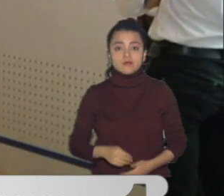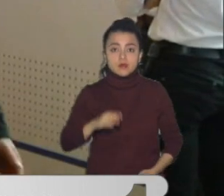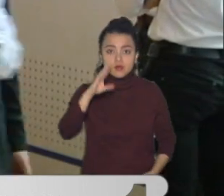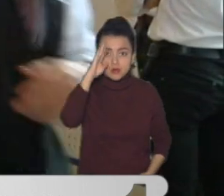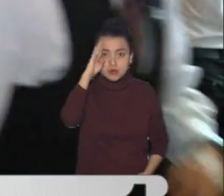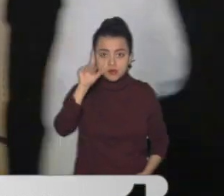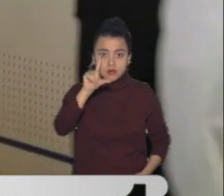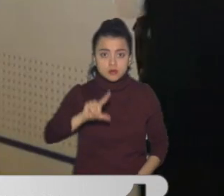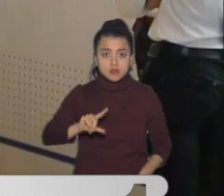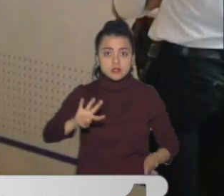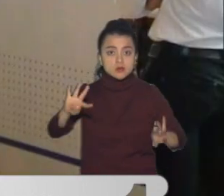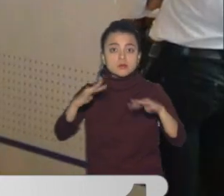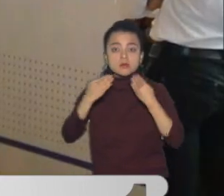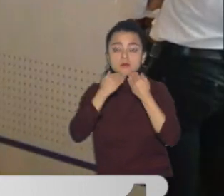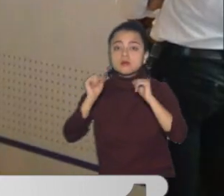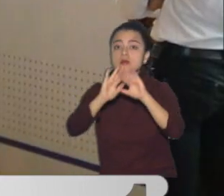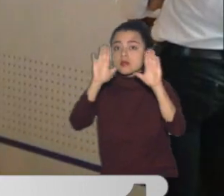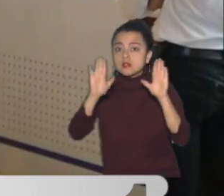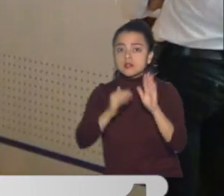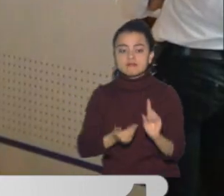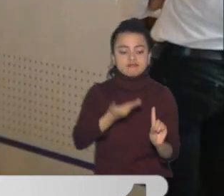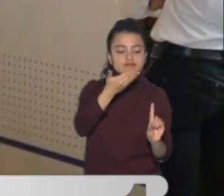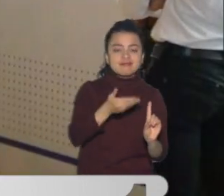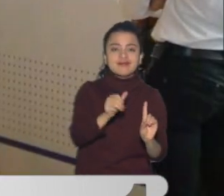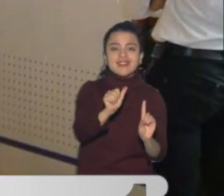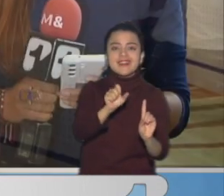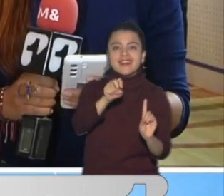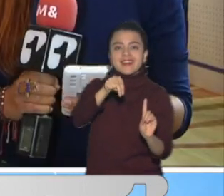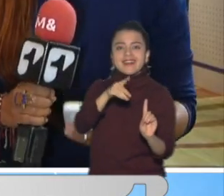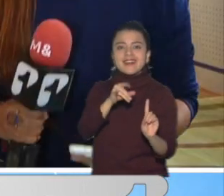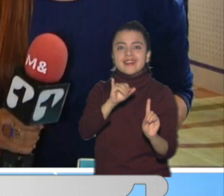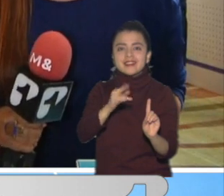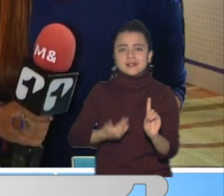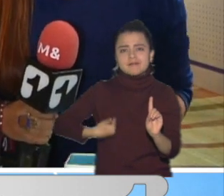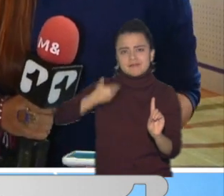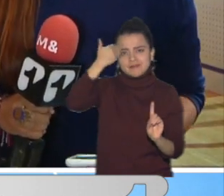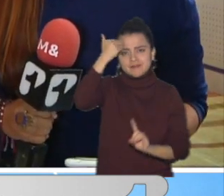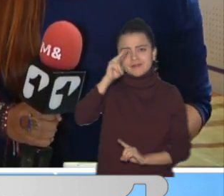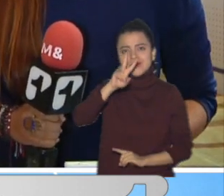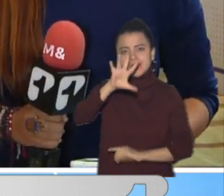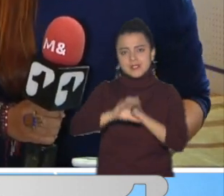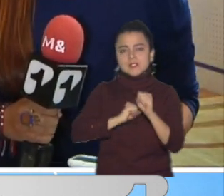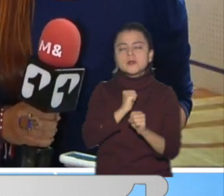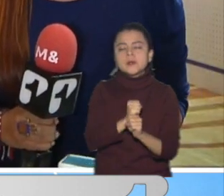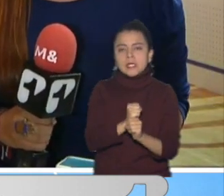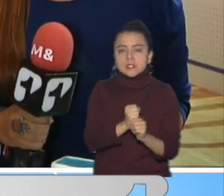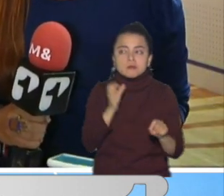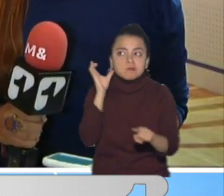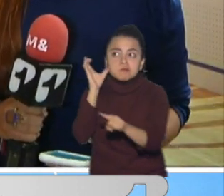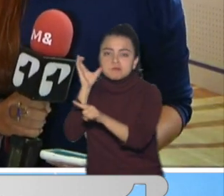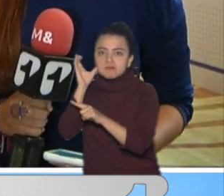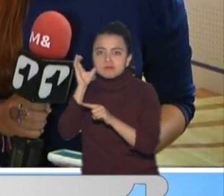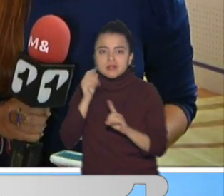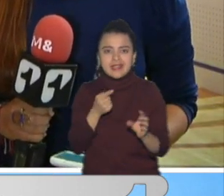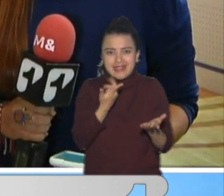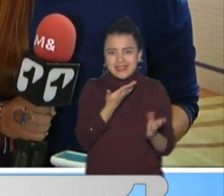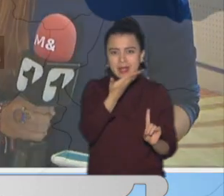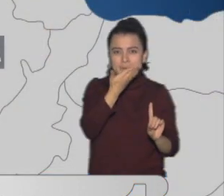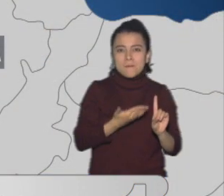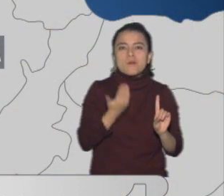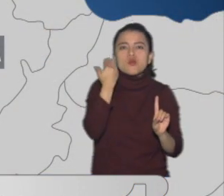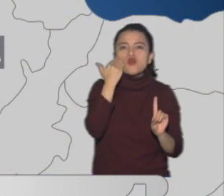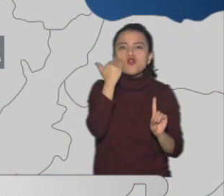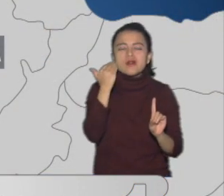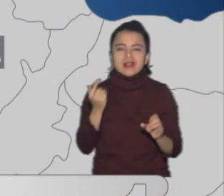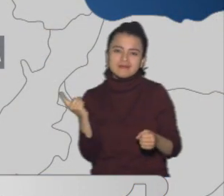Hola Luisa y televidentes, buenos días. Se trata de Andri Vanessa Merlano Amaya, de 25 años, quien según la policía llevaba 5 años en la